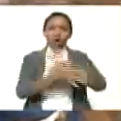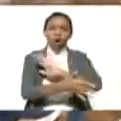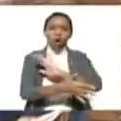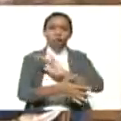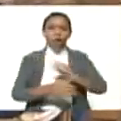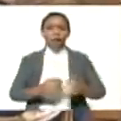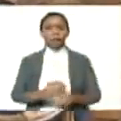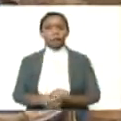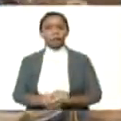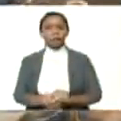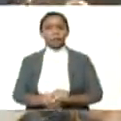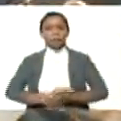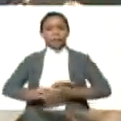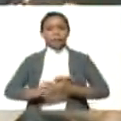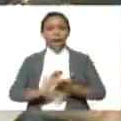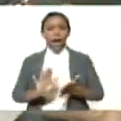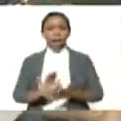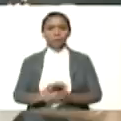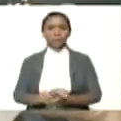basta.